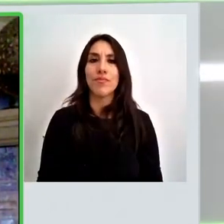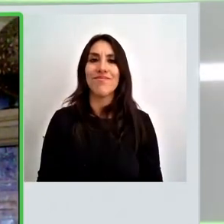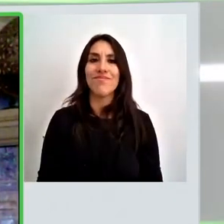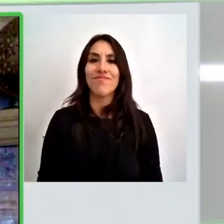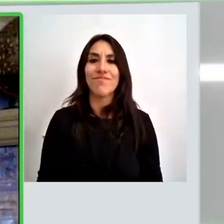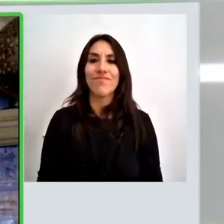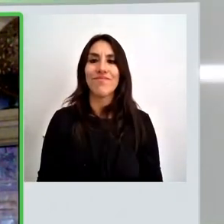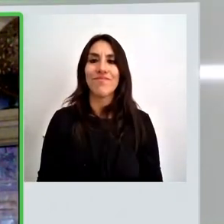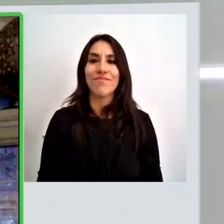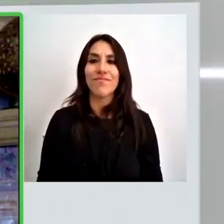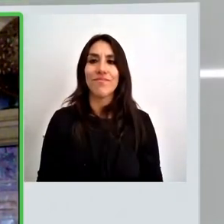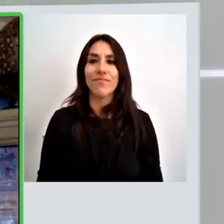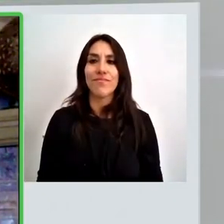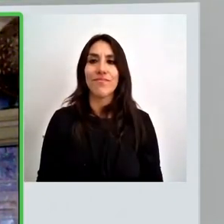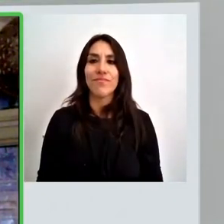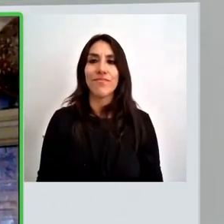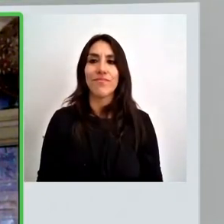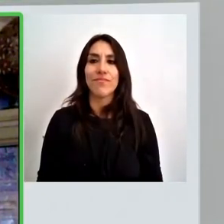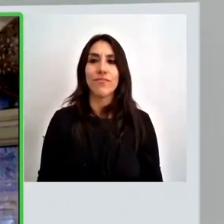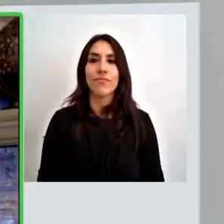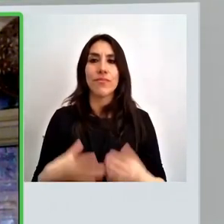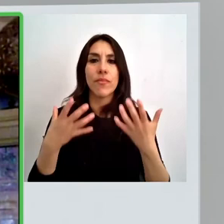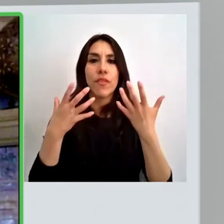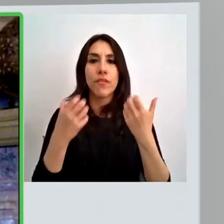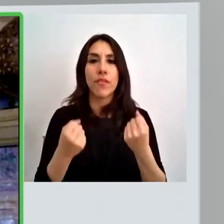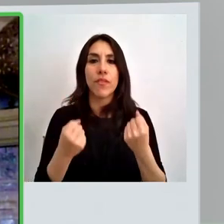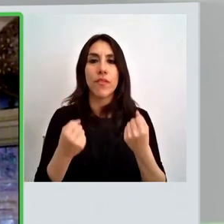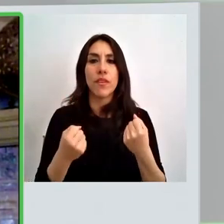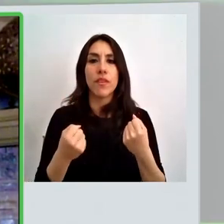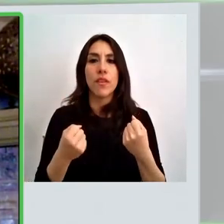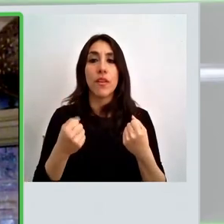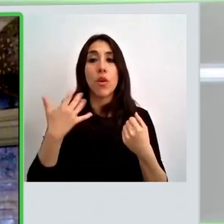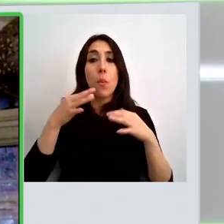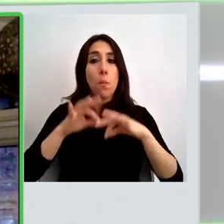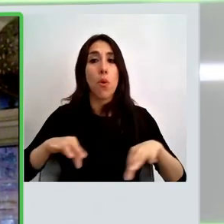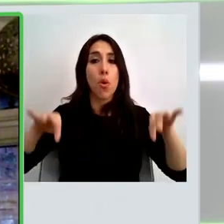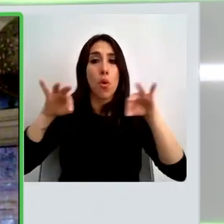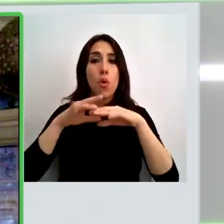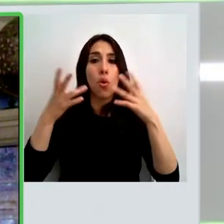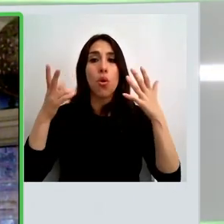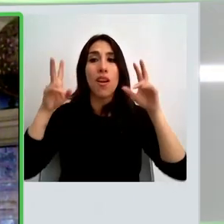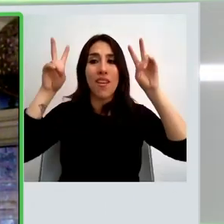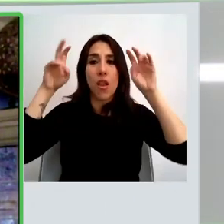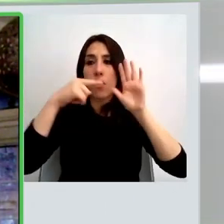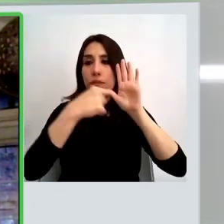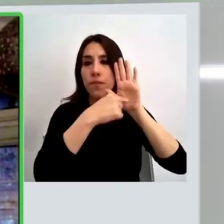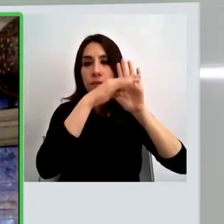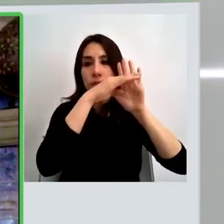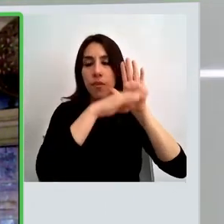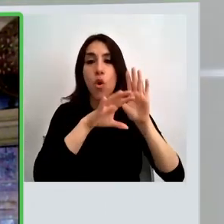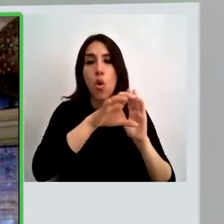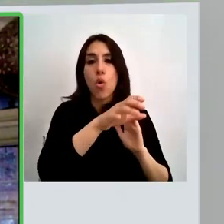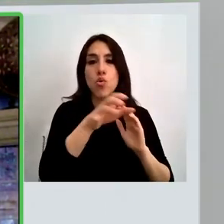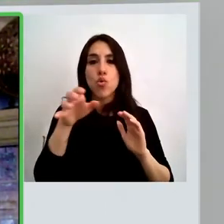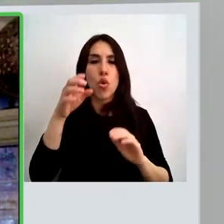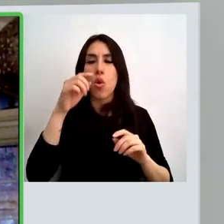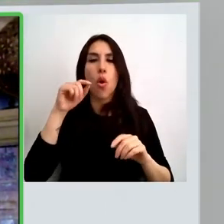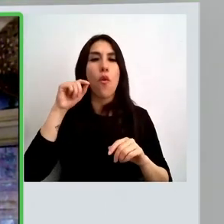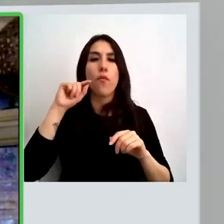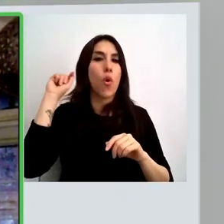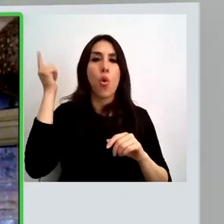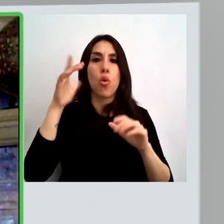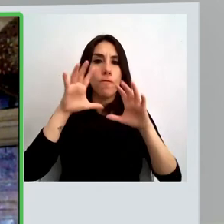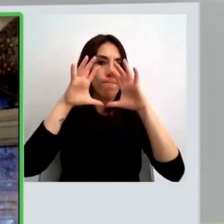son hay un rol muy importante de la legislación en países alrededor del mundo entonces la ley el legislación